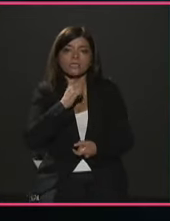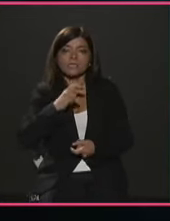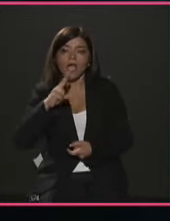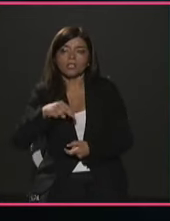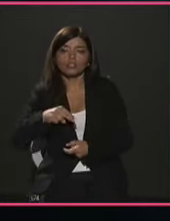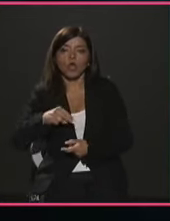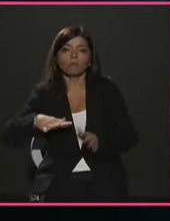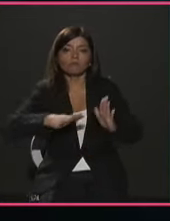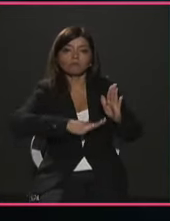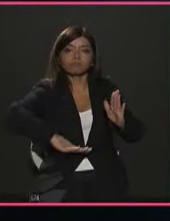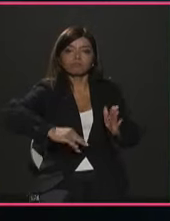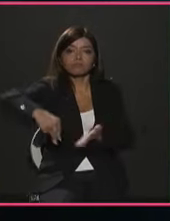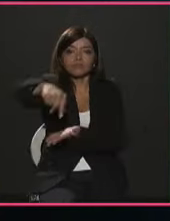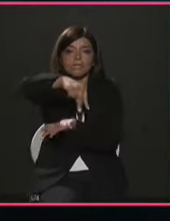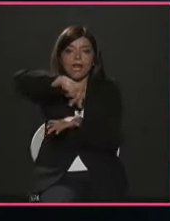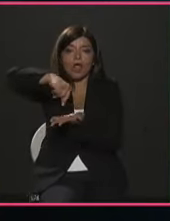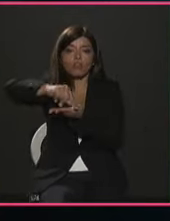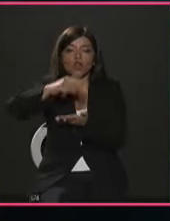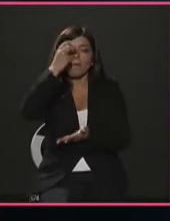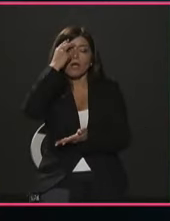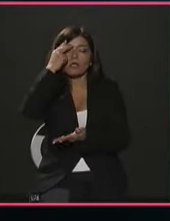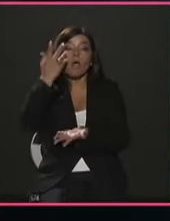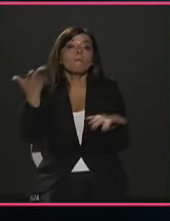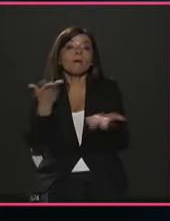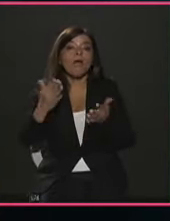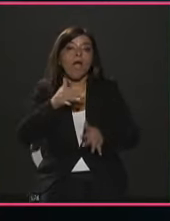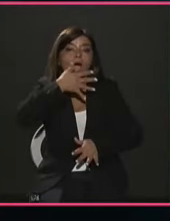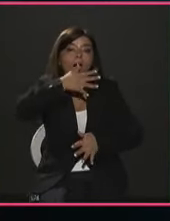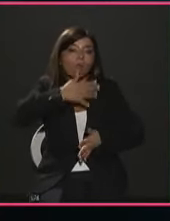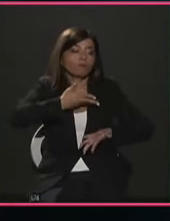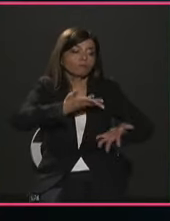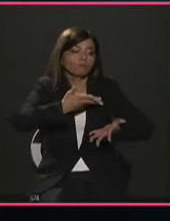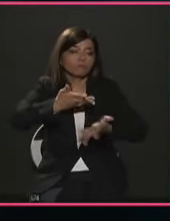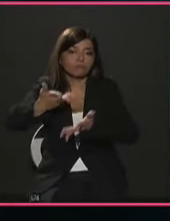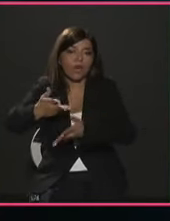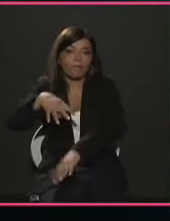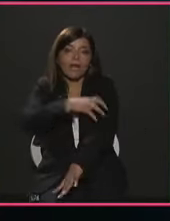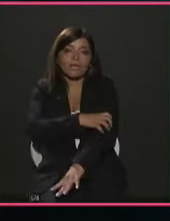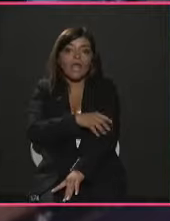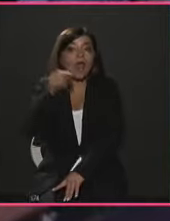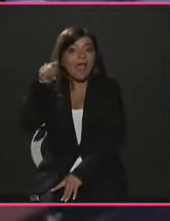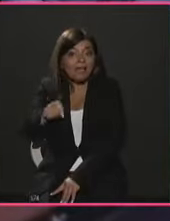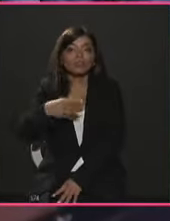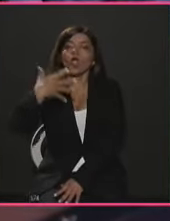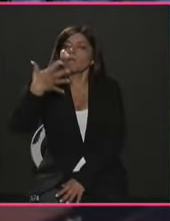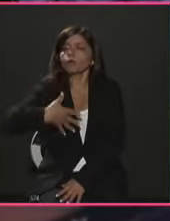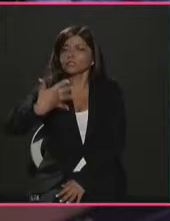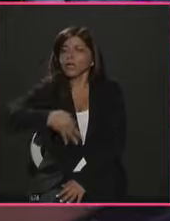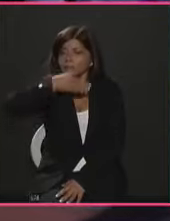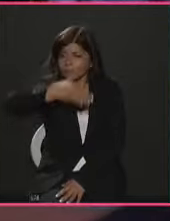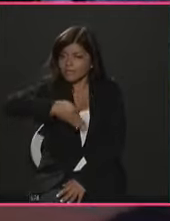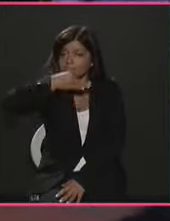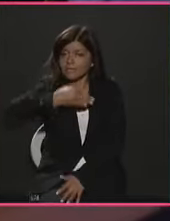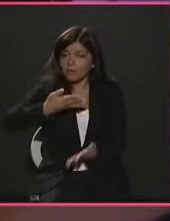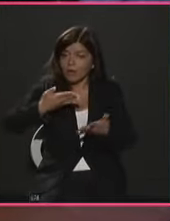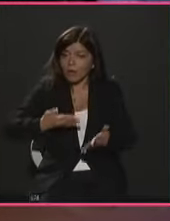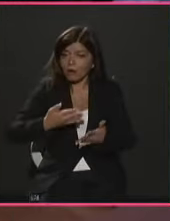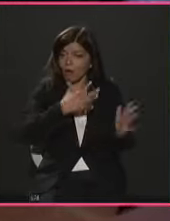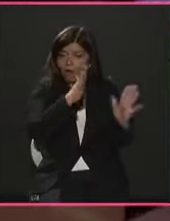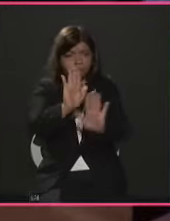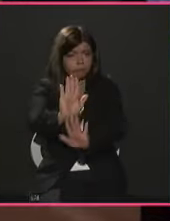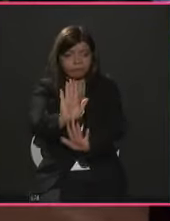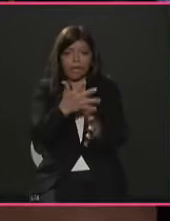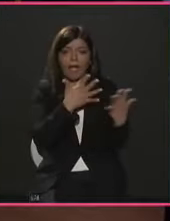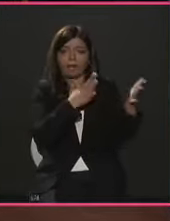de salador para coquimbo con el objetivo de proveer de agua a esta región y ahí me parece importante decir una cosa no no aplaudan